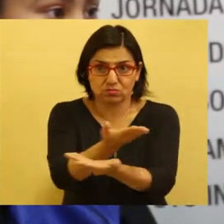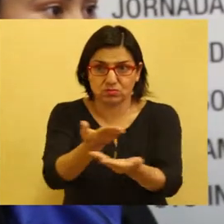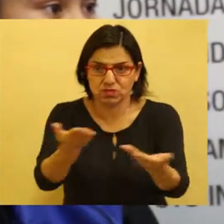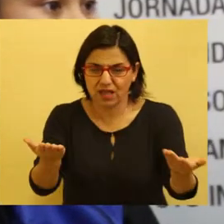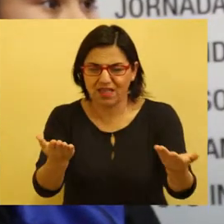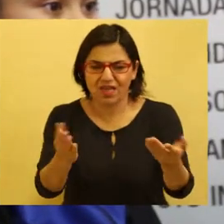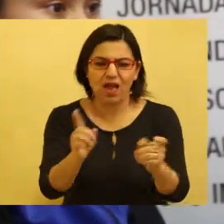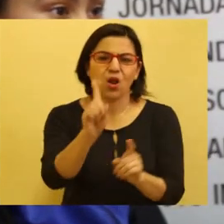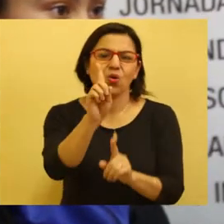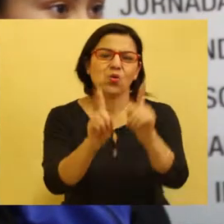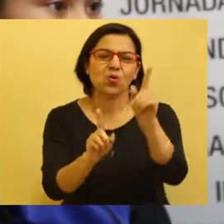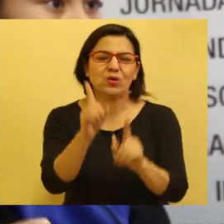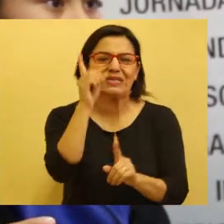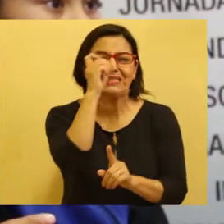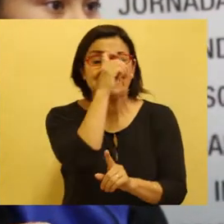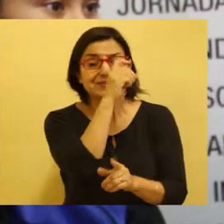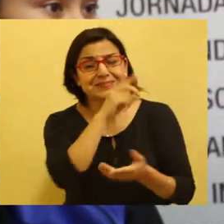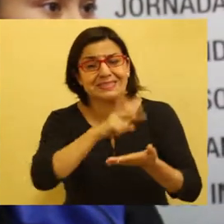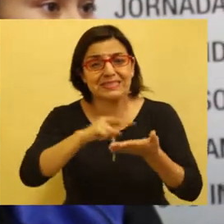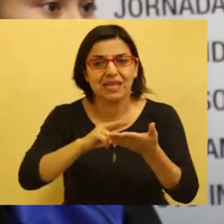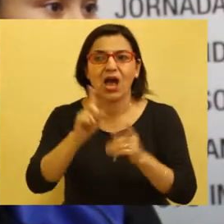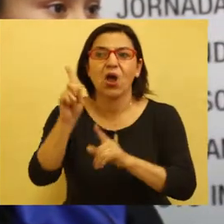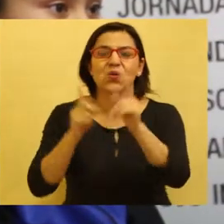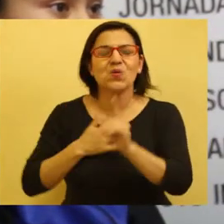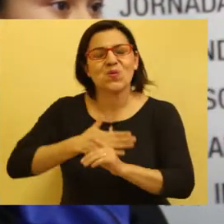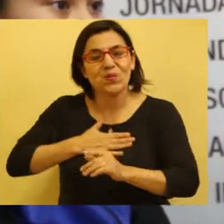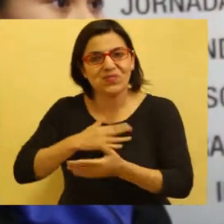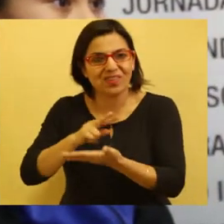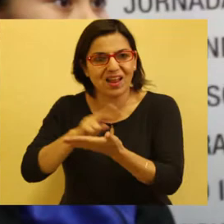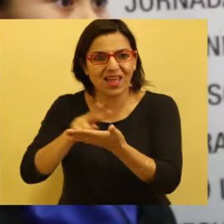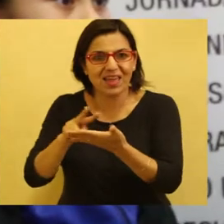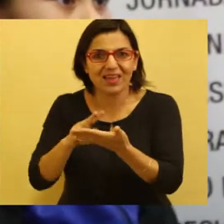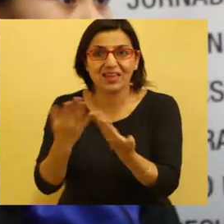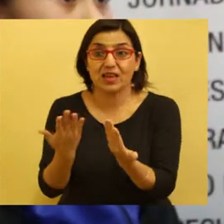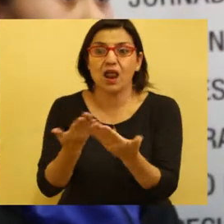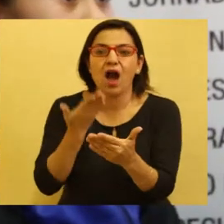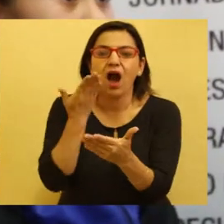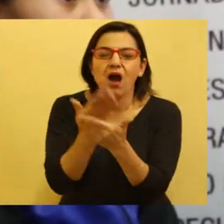que a lo que les cuesta o a lo que les gusta,